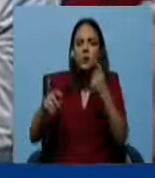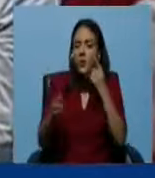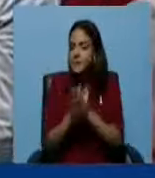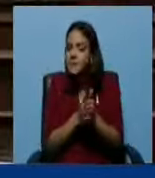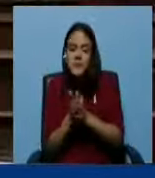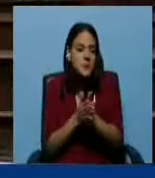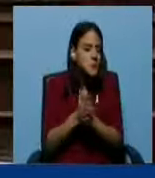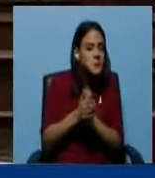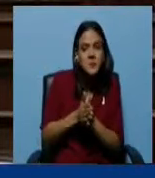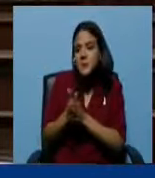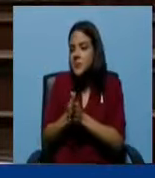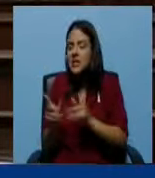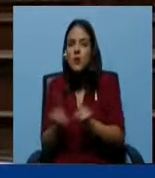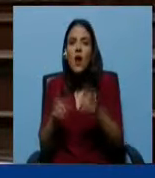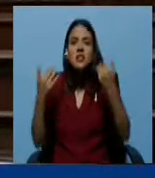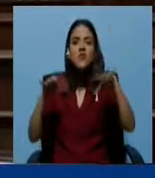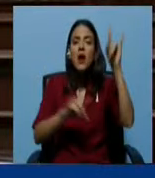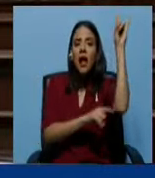el mismo diablo,